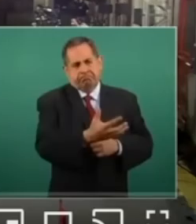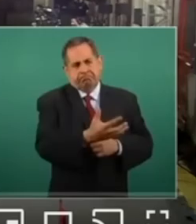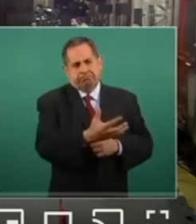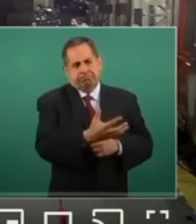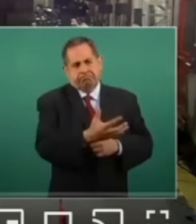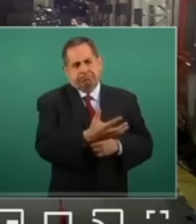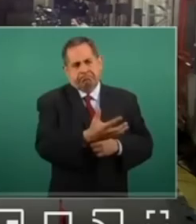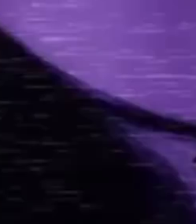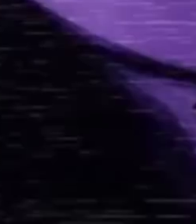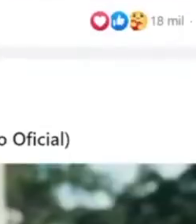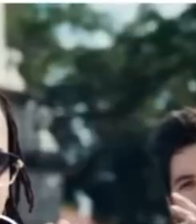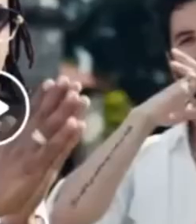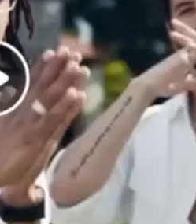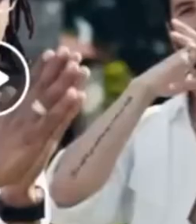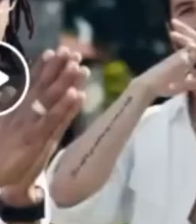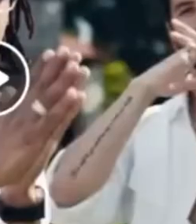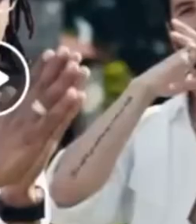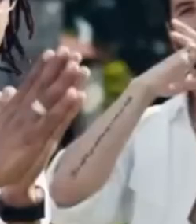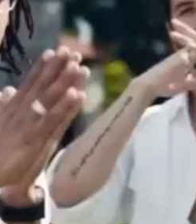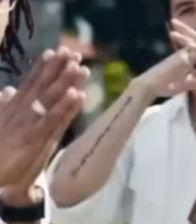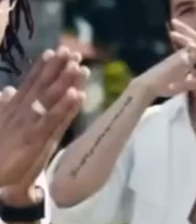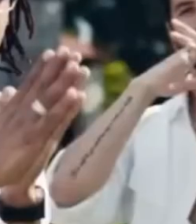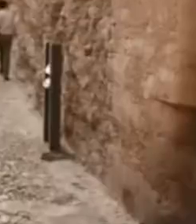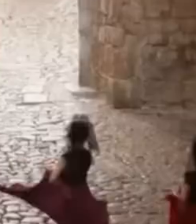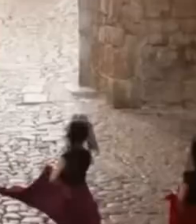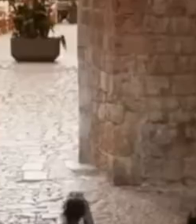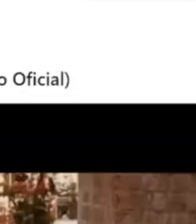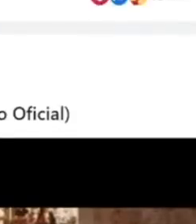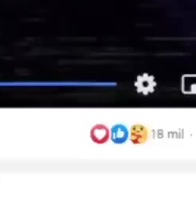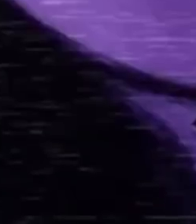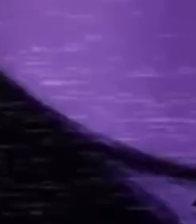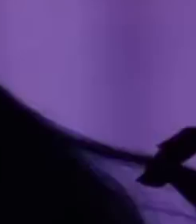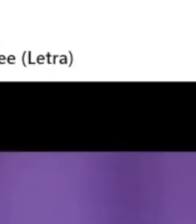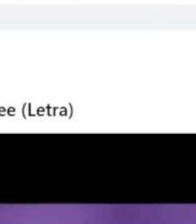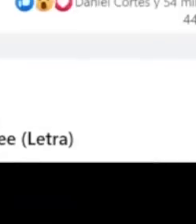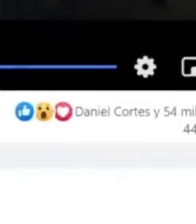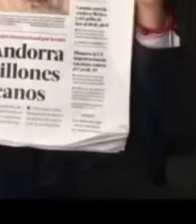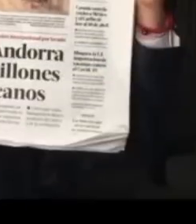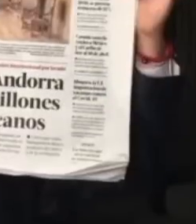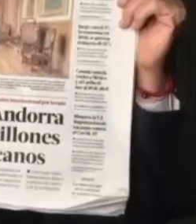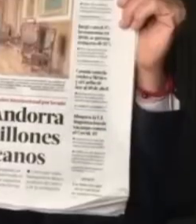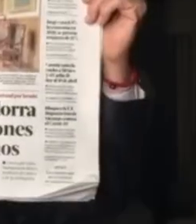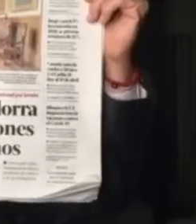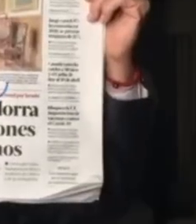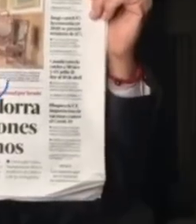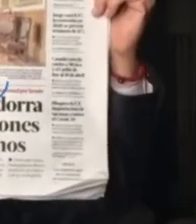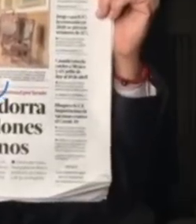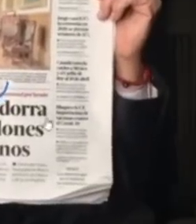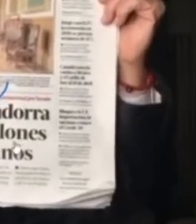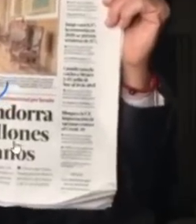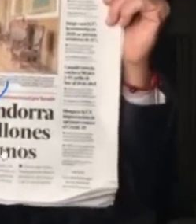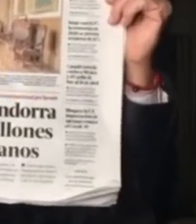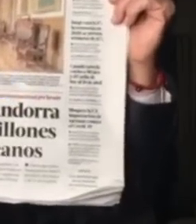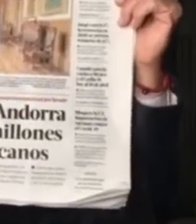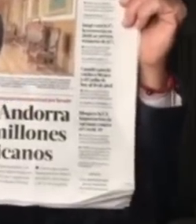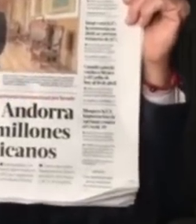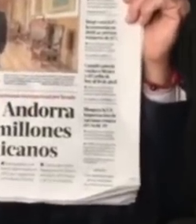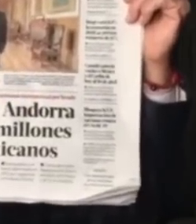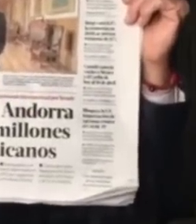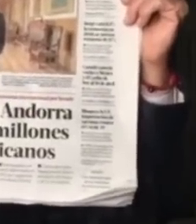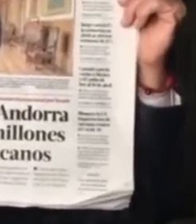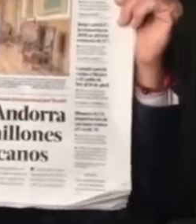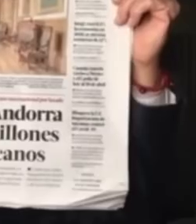48 mil millones, vamos a escucharlo aquí, lo puso también Nino Canún, aquí lo tenemos. Estamos hablando de 48